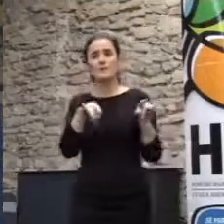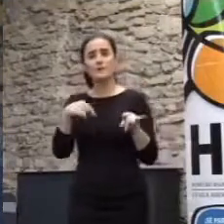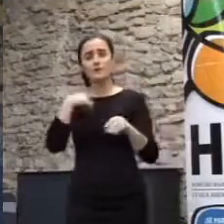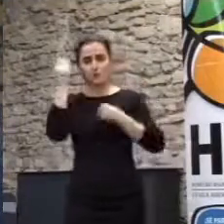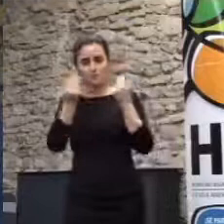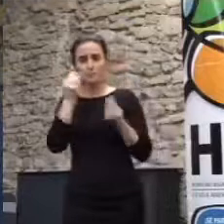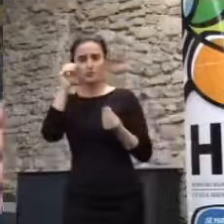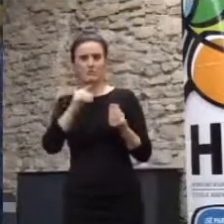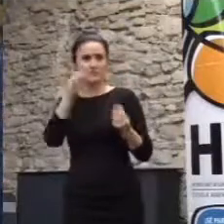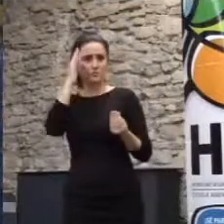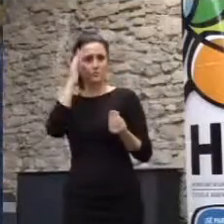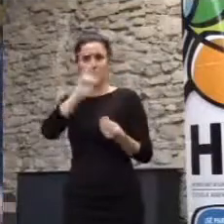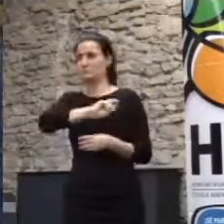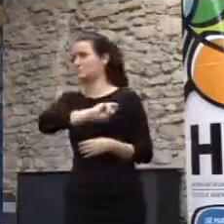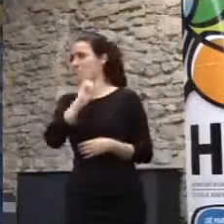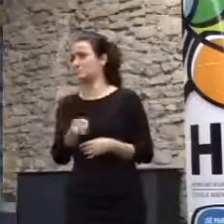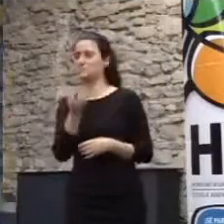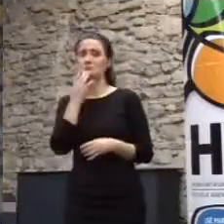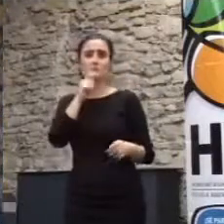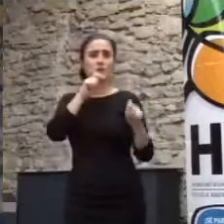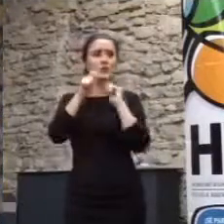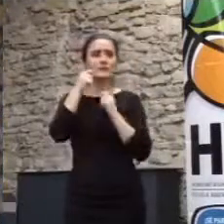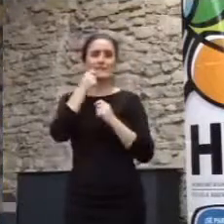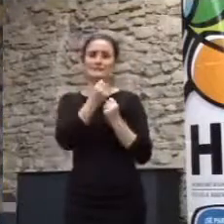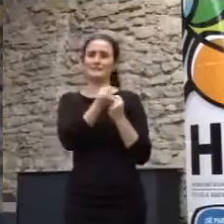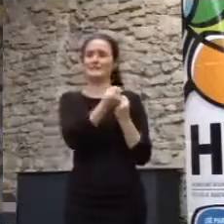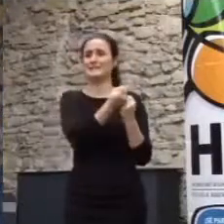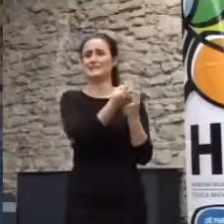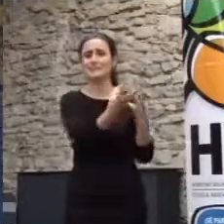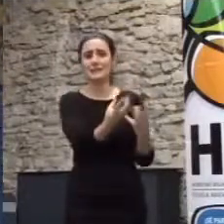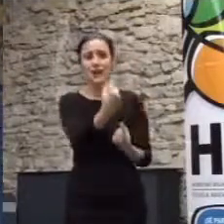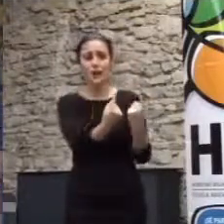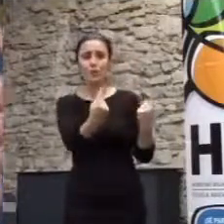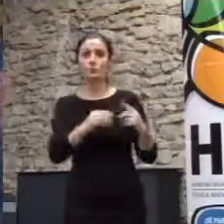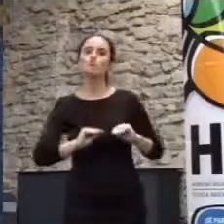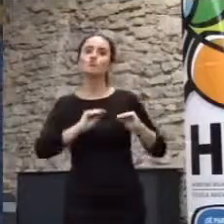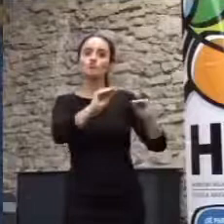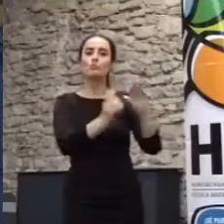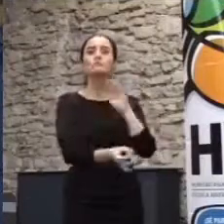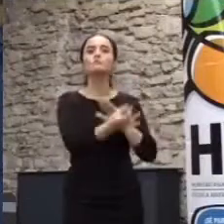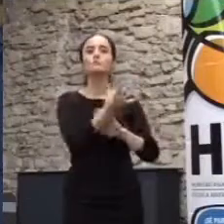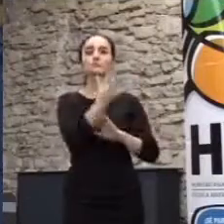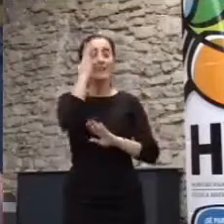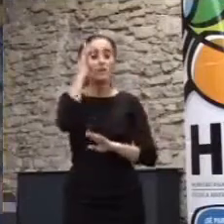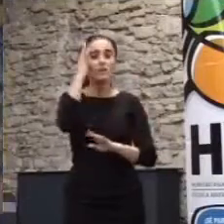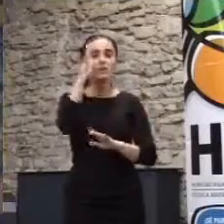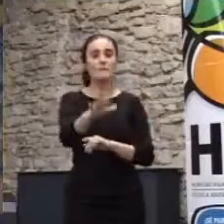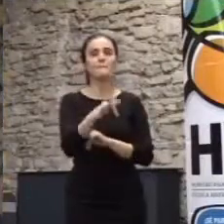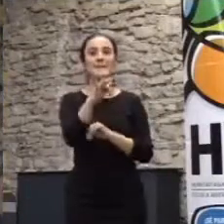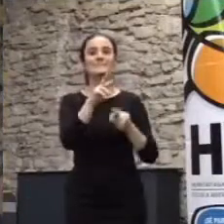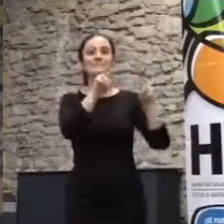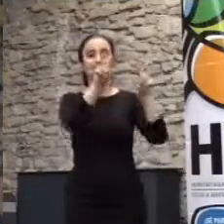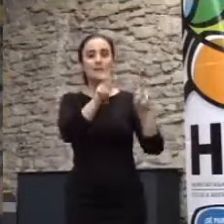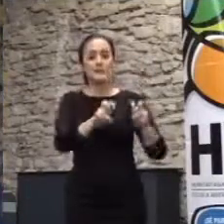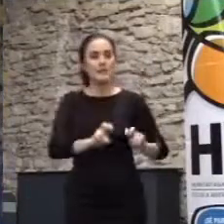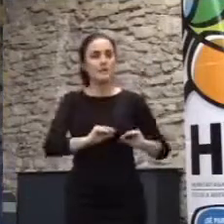posibilidad de todo tipo. Hay miles de periodistas que están creando sus medios, no solo ideológicos, sino también temáticos. Y